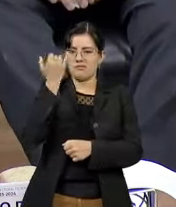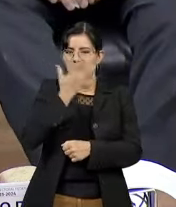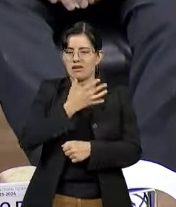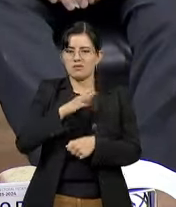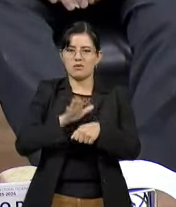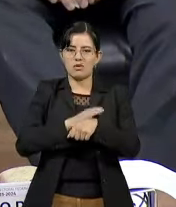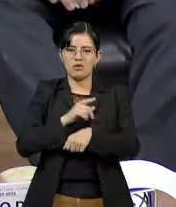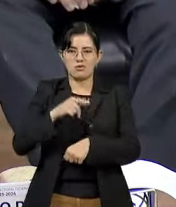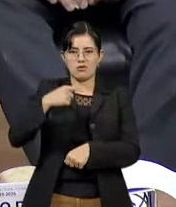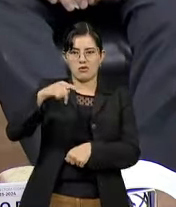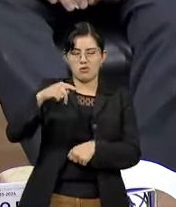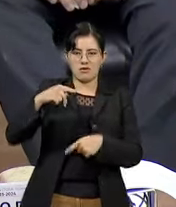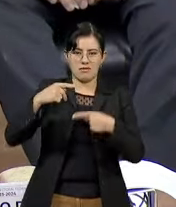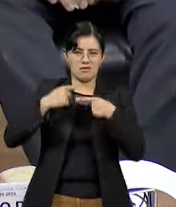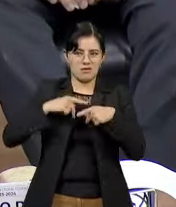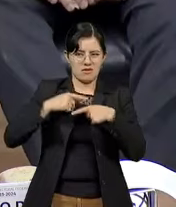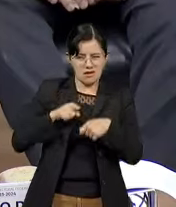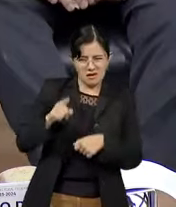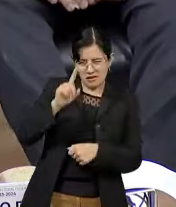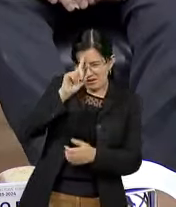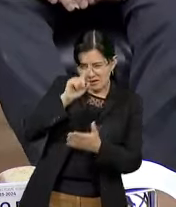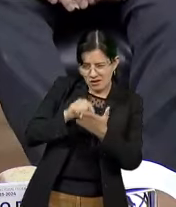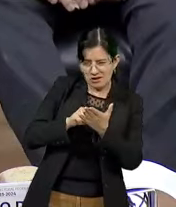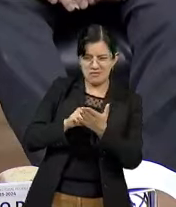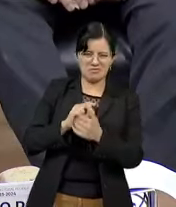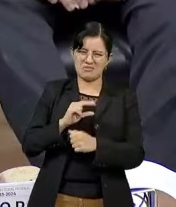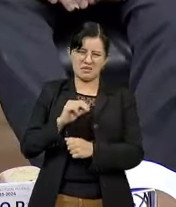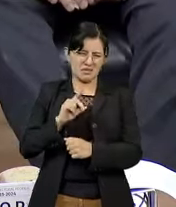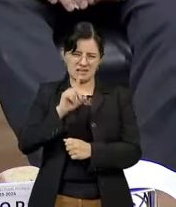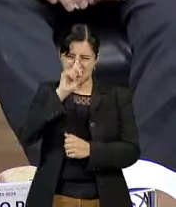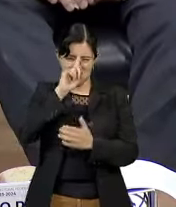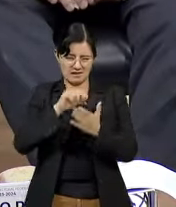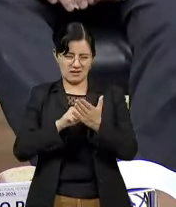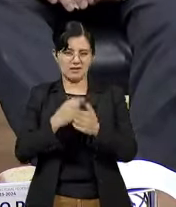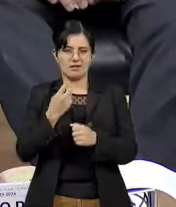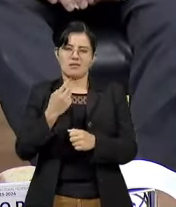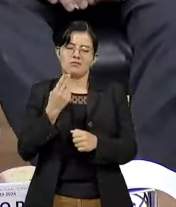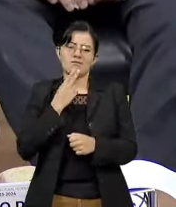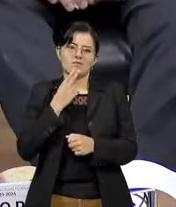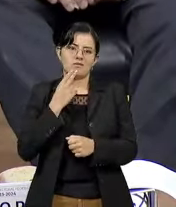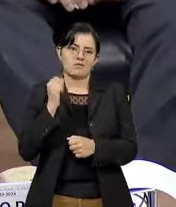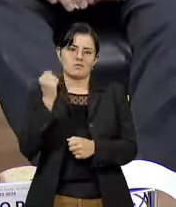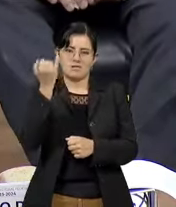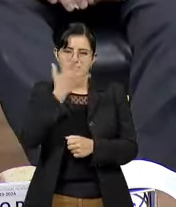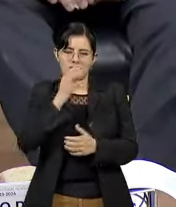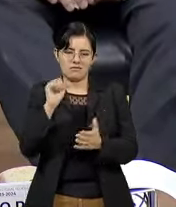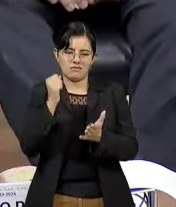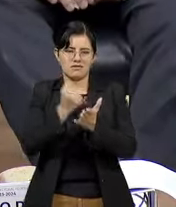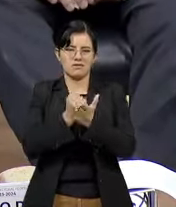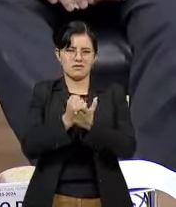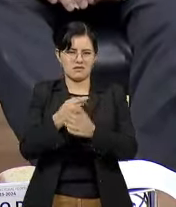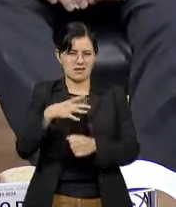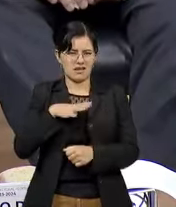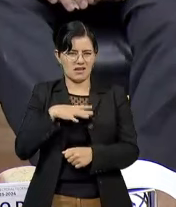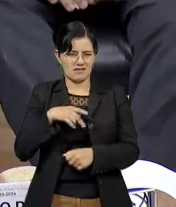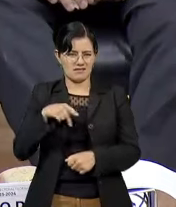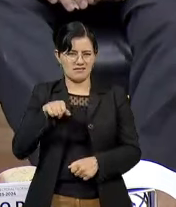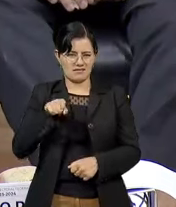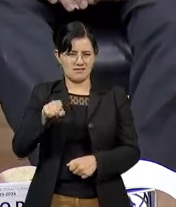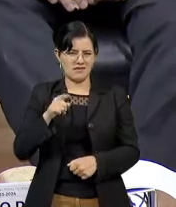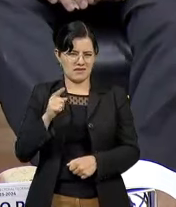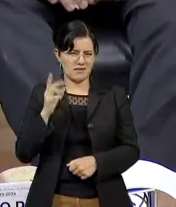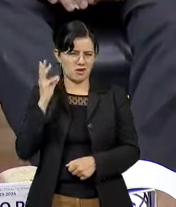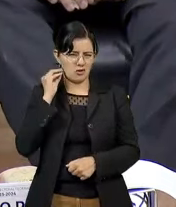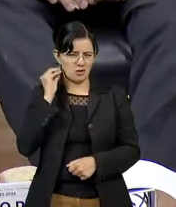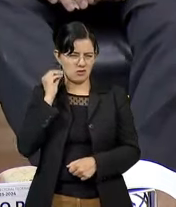su sangre le creen de que no va a quitar los programas sociales cabea hueca de Fox Ahí está un audio donde dice claramente